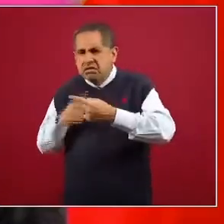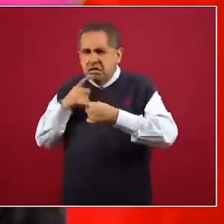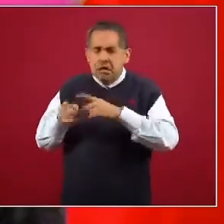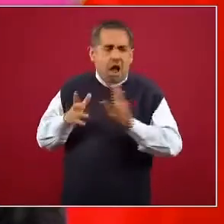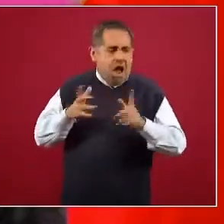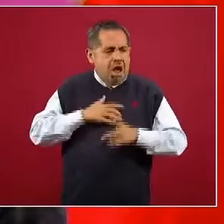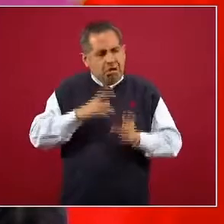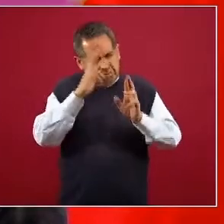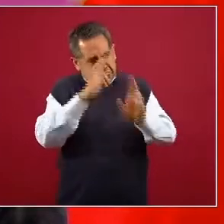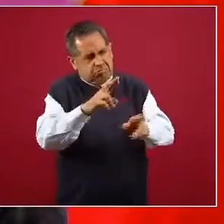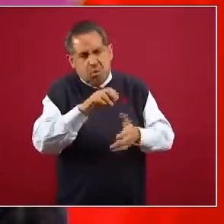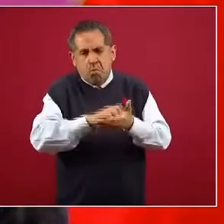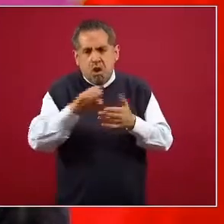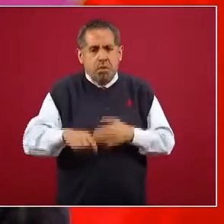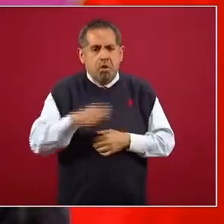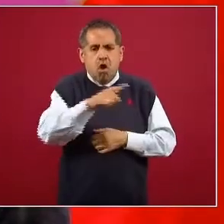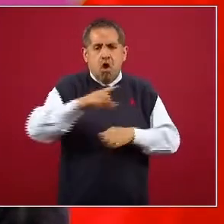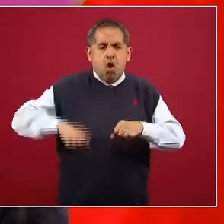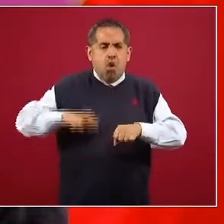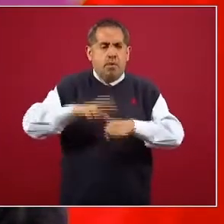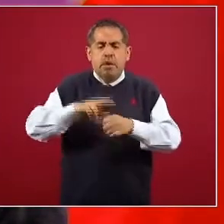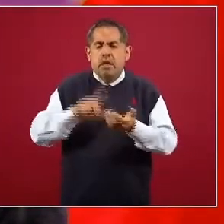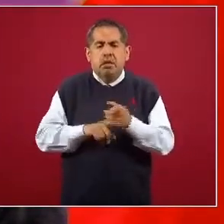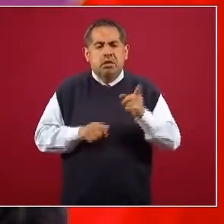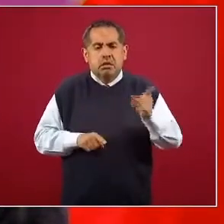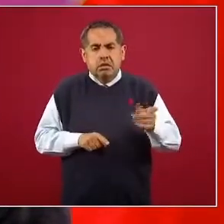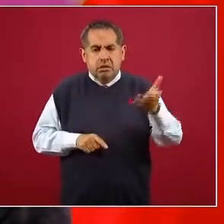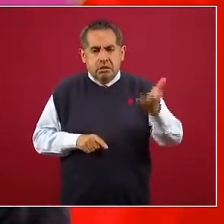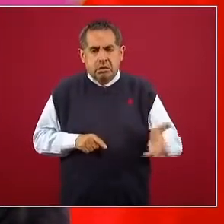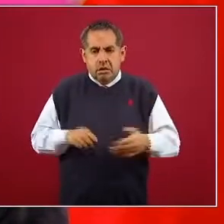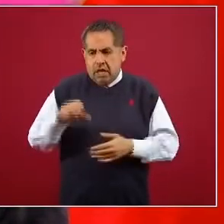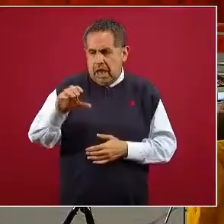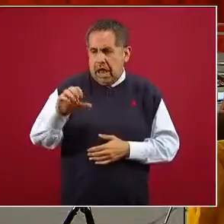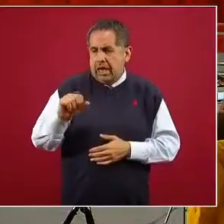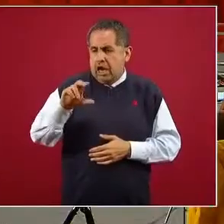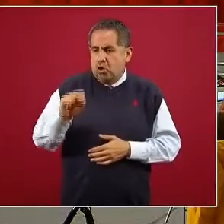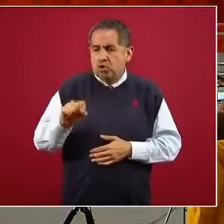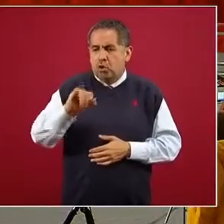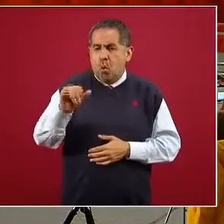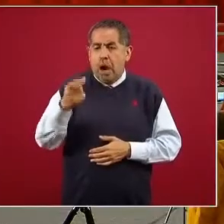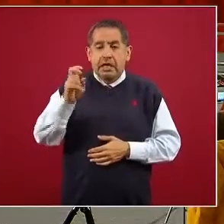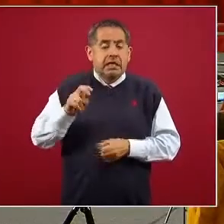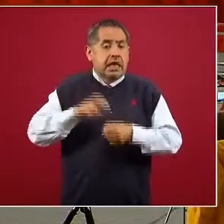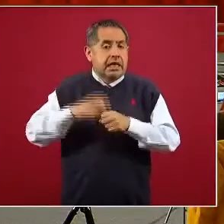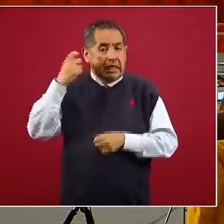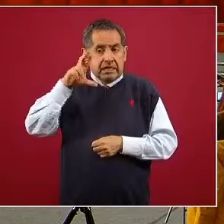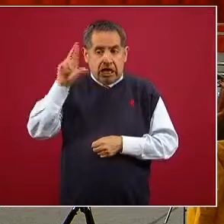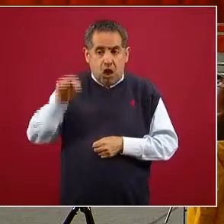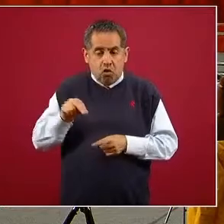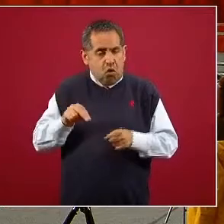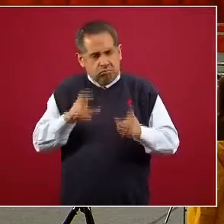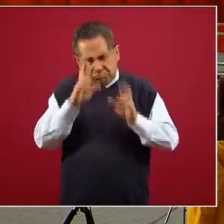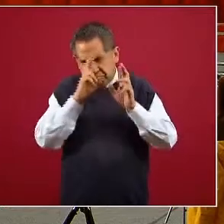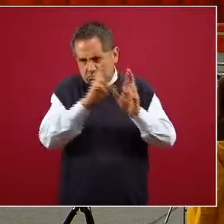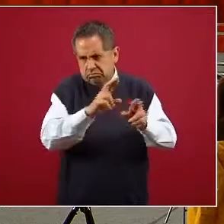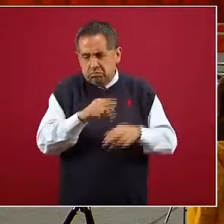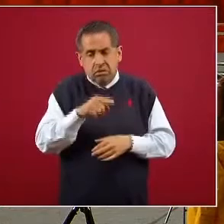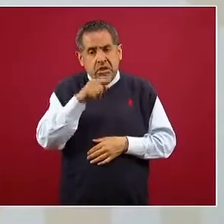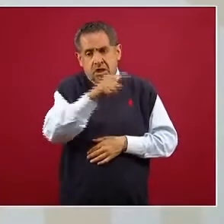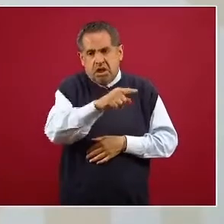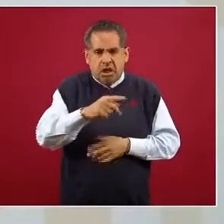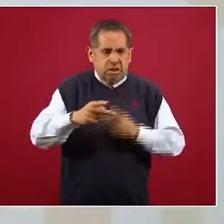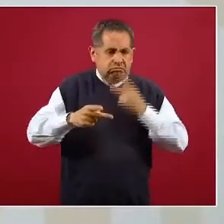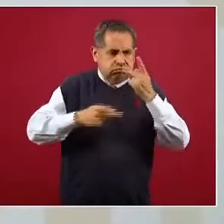Expreso mi respeto, por ejemplo, a un gobernador, Carlos Joaquín de Quintana Roo, que de una manera por